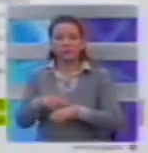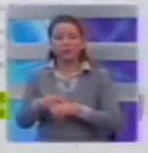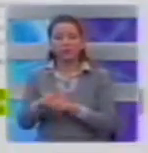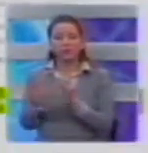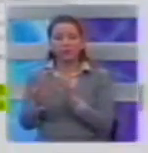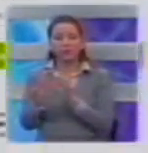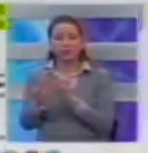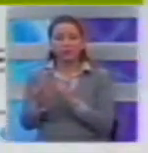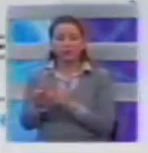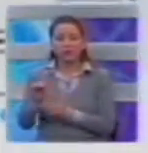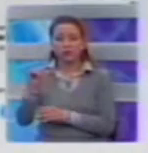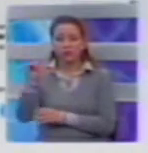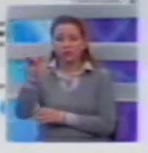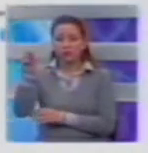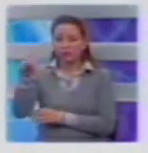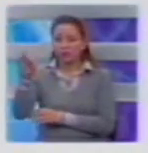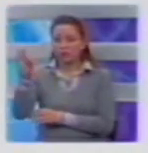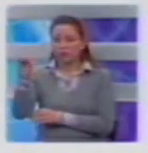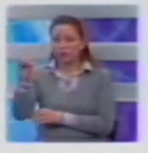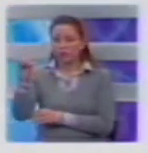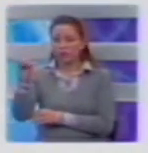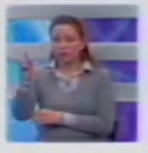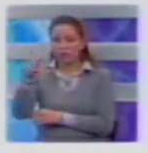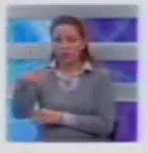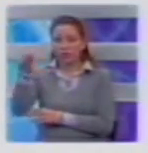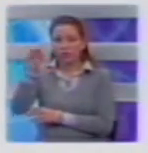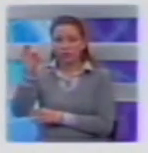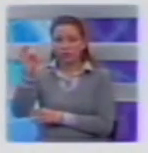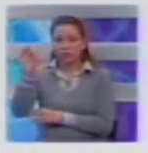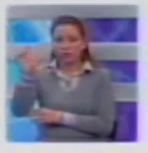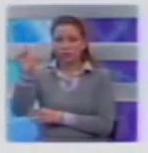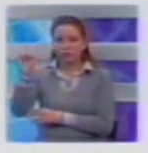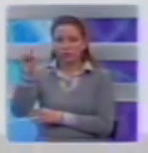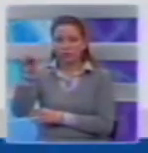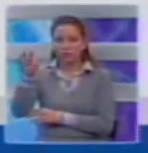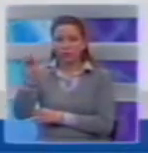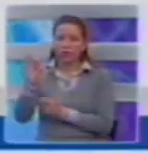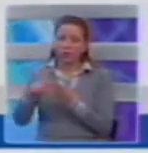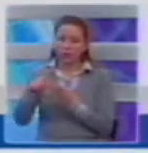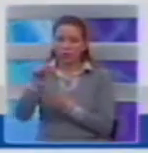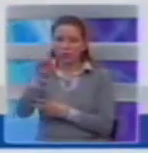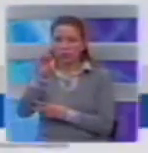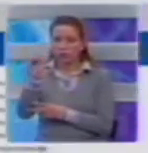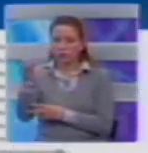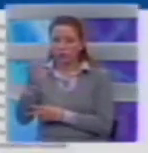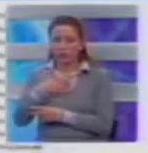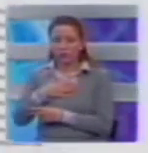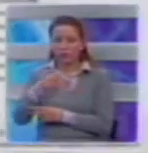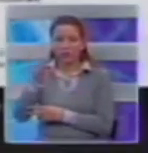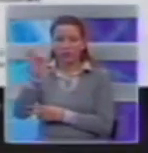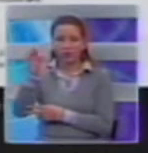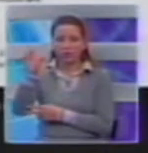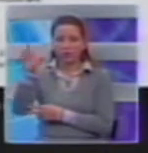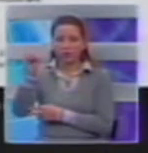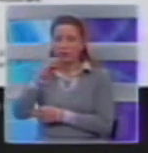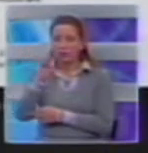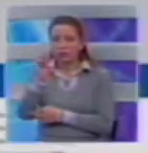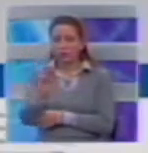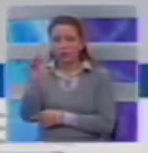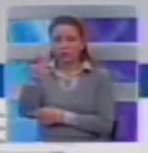a info@miflota.com, llamarnos también al 1-800-MIFLOTA o ingresar a la página web